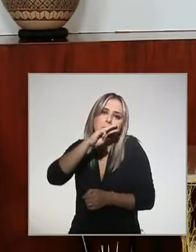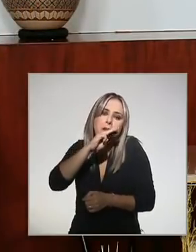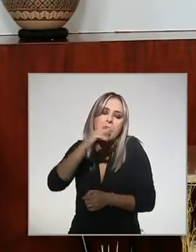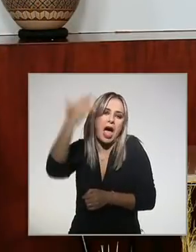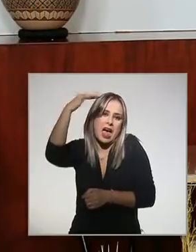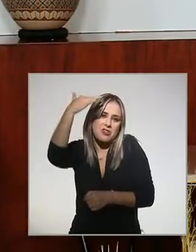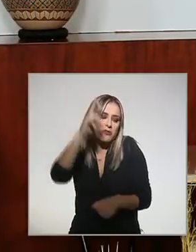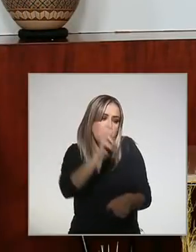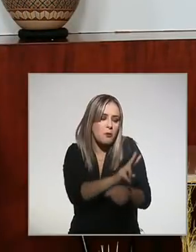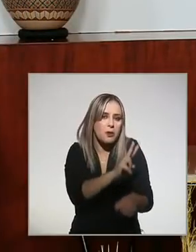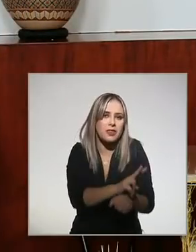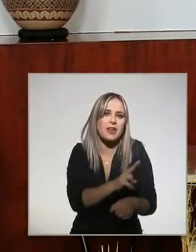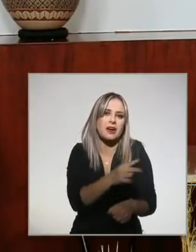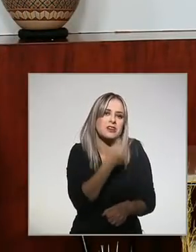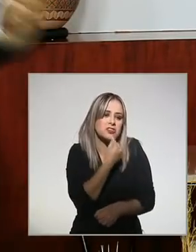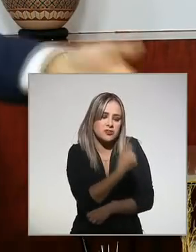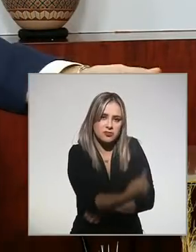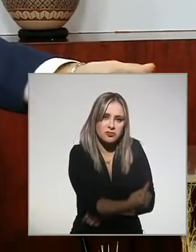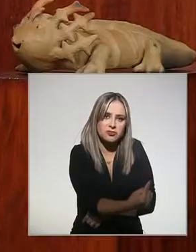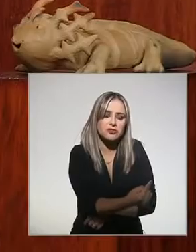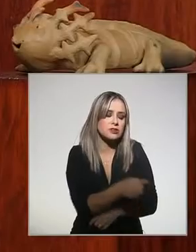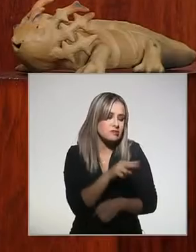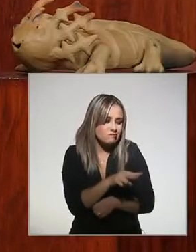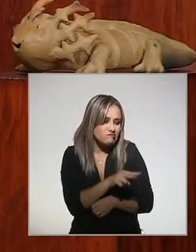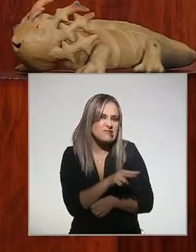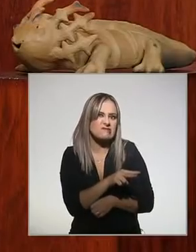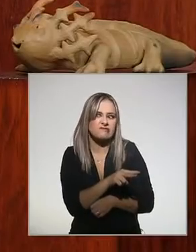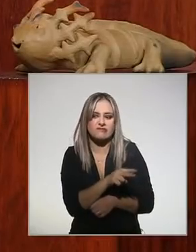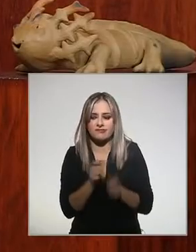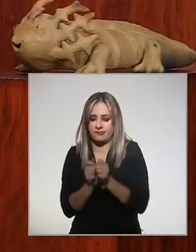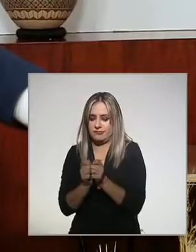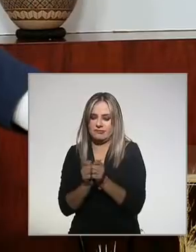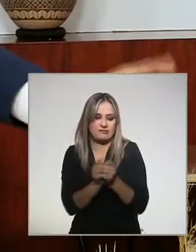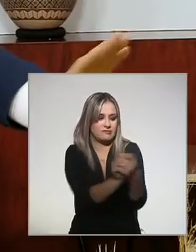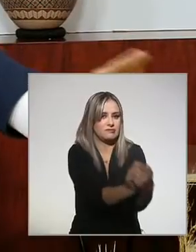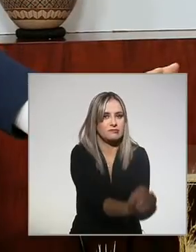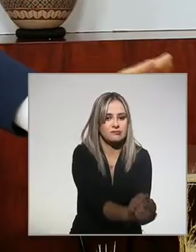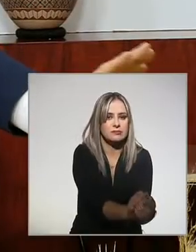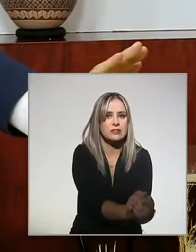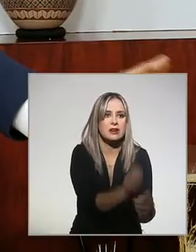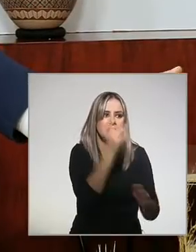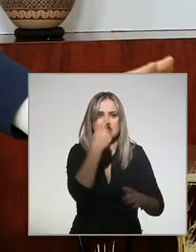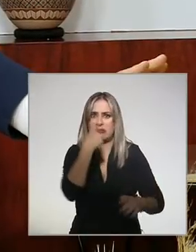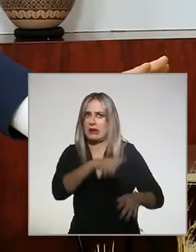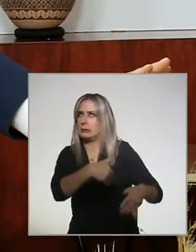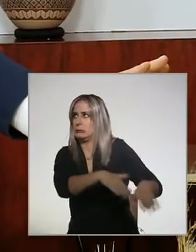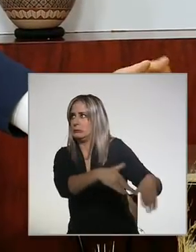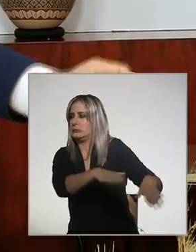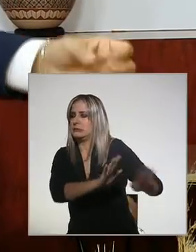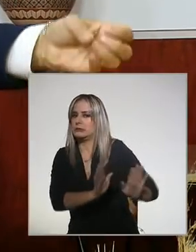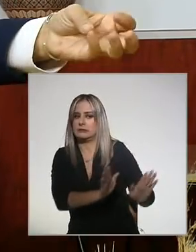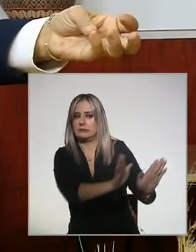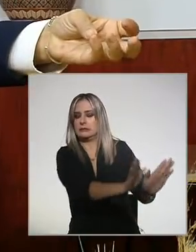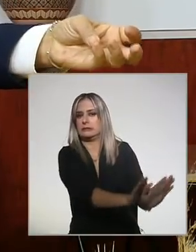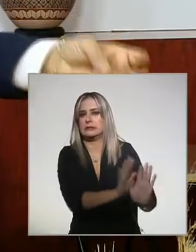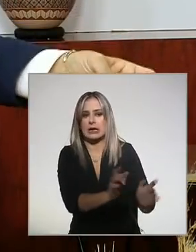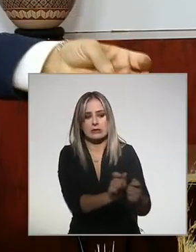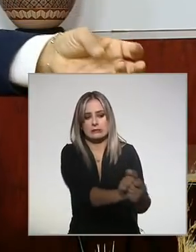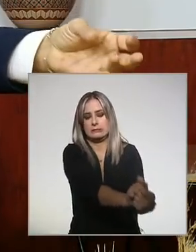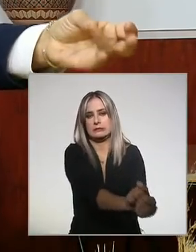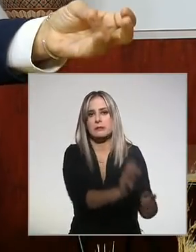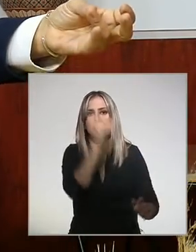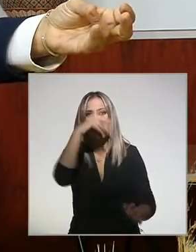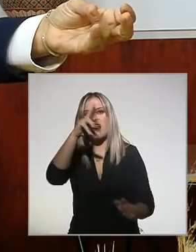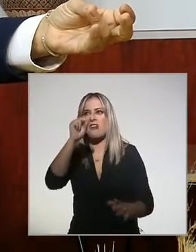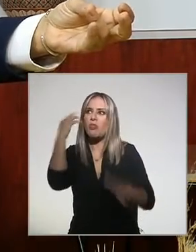cargo, uh-huh, le da el dispositivo en un afán de quitárselo de encima para que no